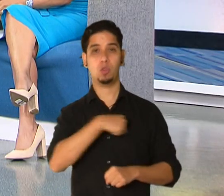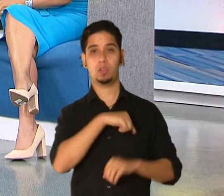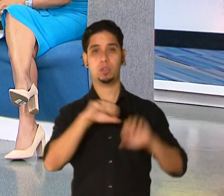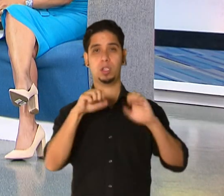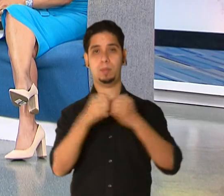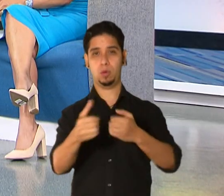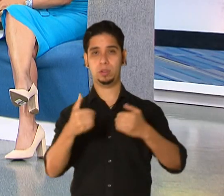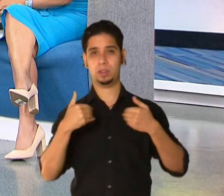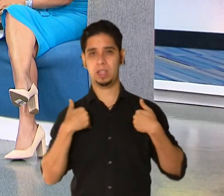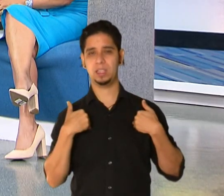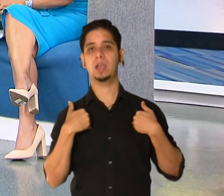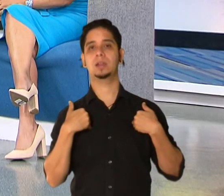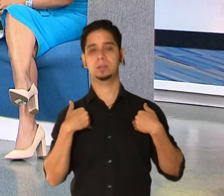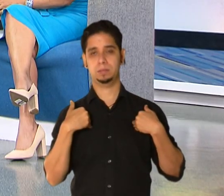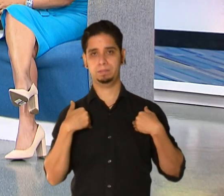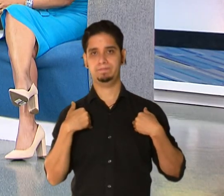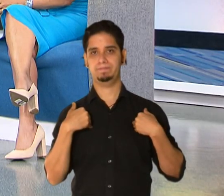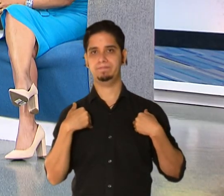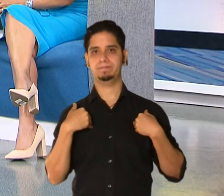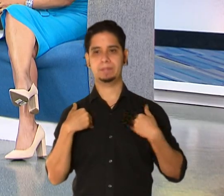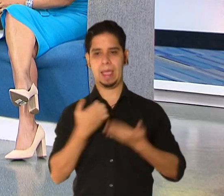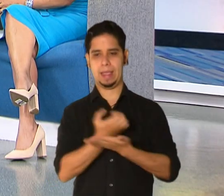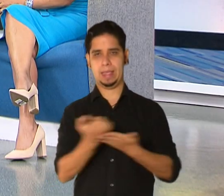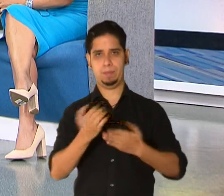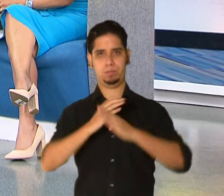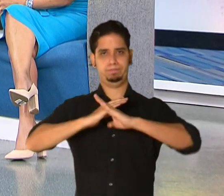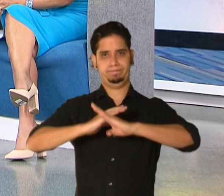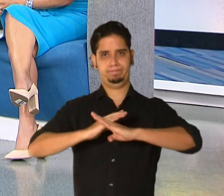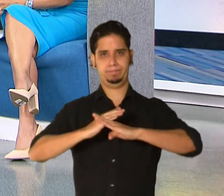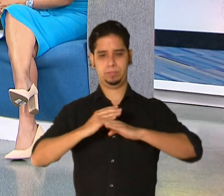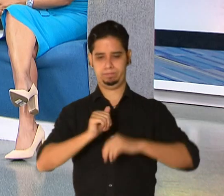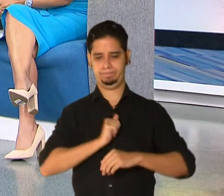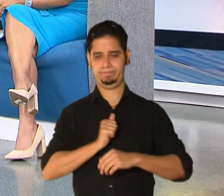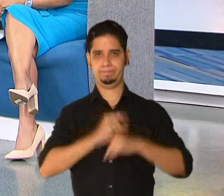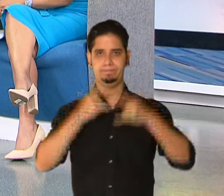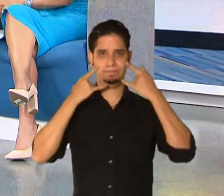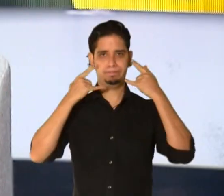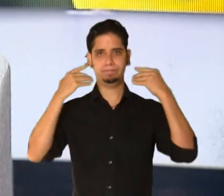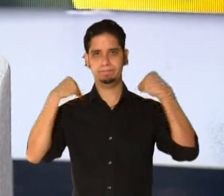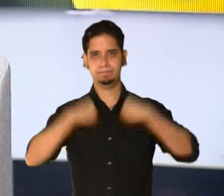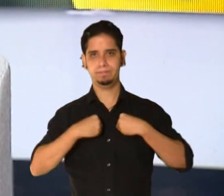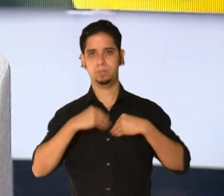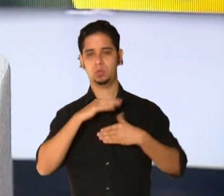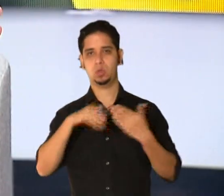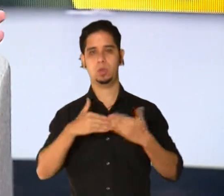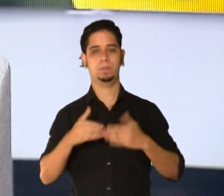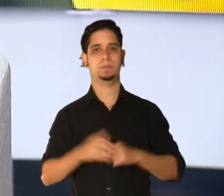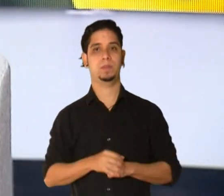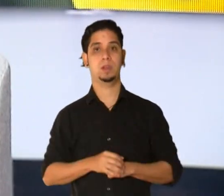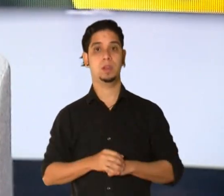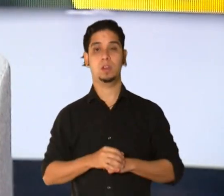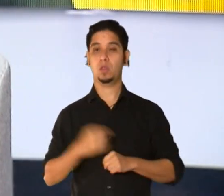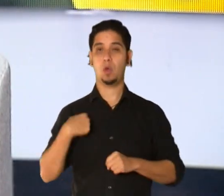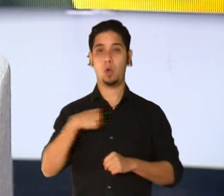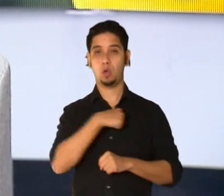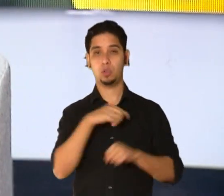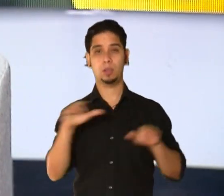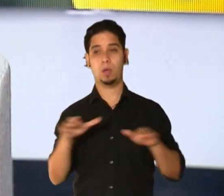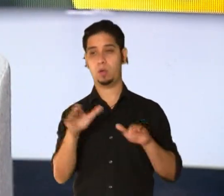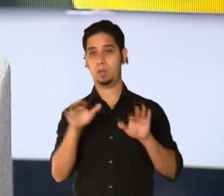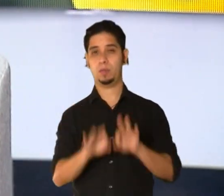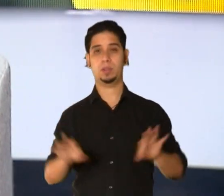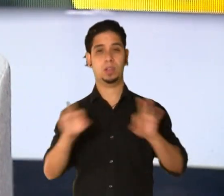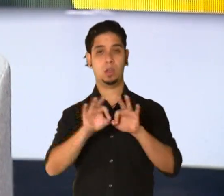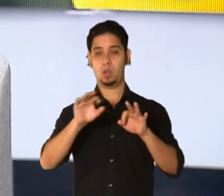el equipo de protección personal. Hicimos otra cosa muy importante. Antes de empezar, todos los que participaron